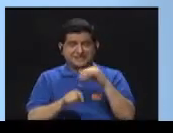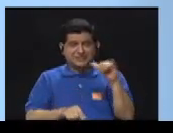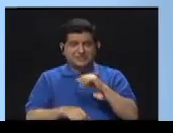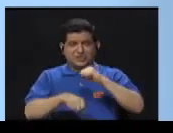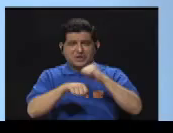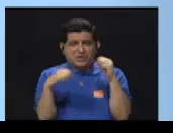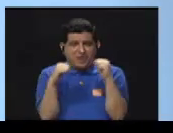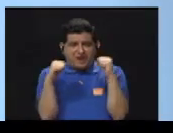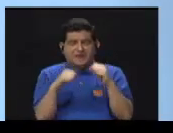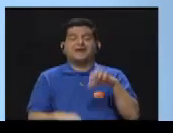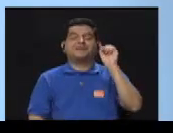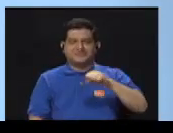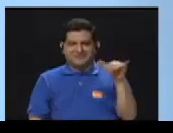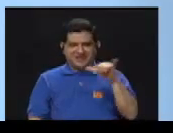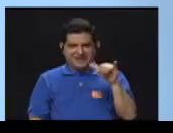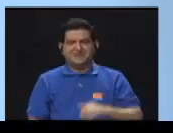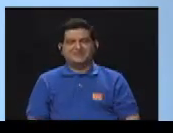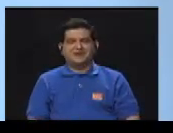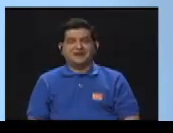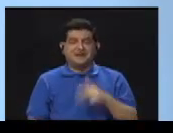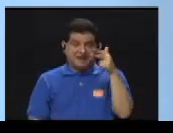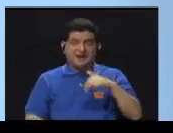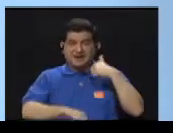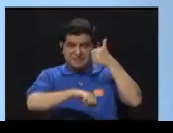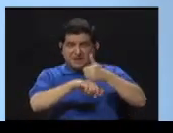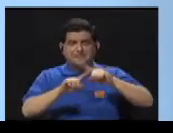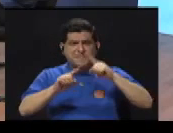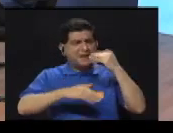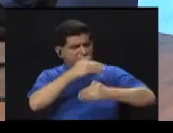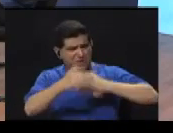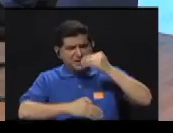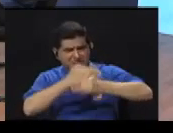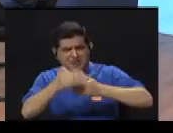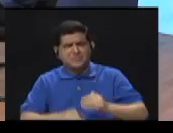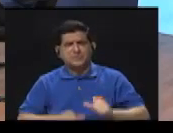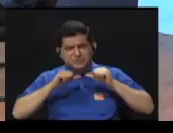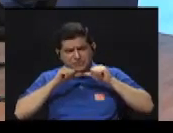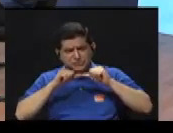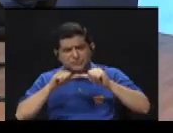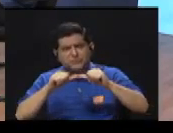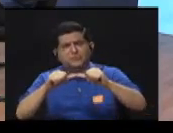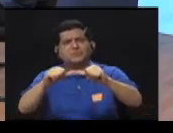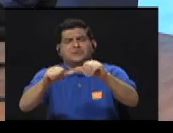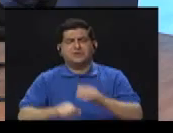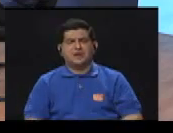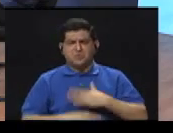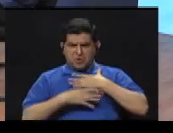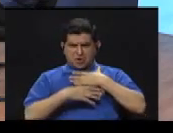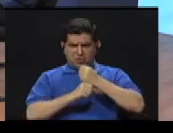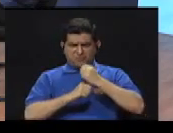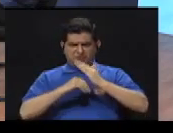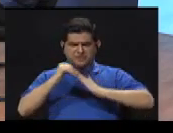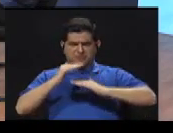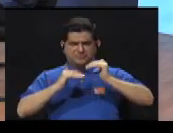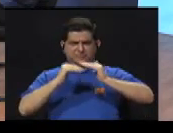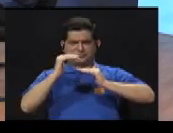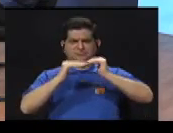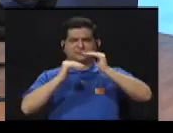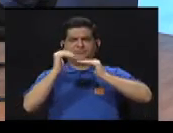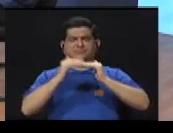que impone la cámara, que fue, digamos, un proceso paulatino. En ese proceso, esa confianza se fue construyendo.